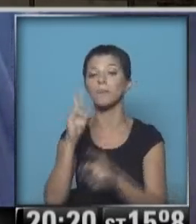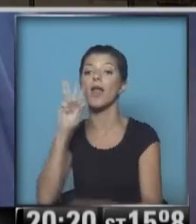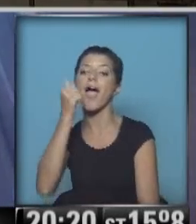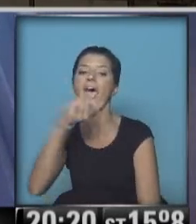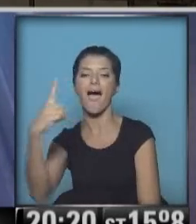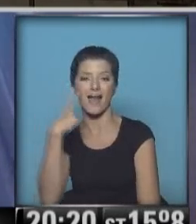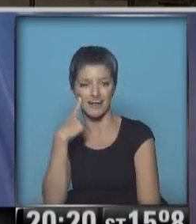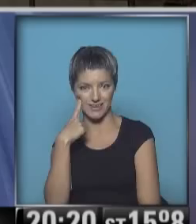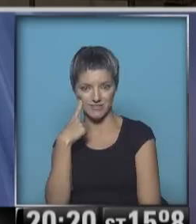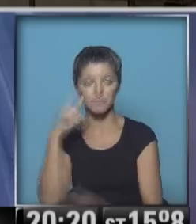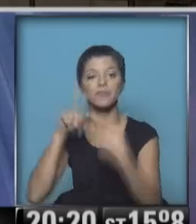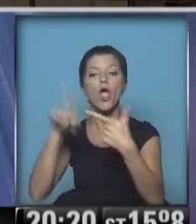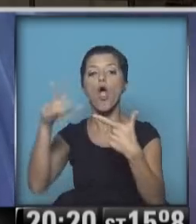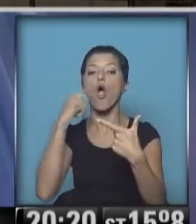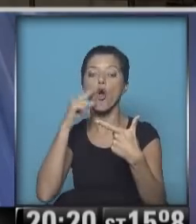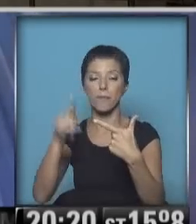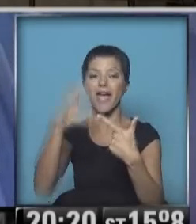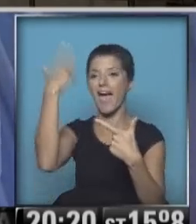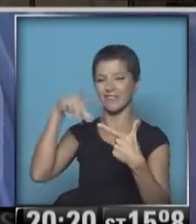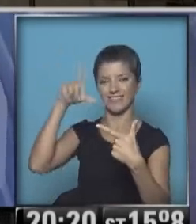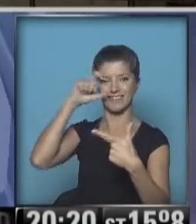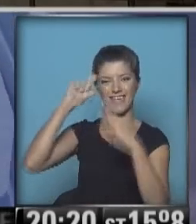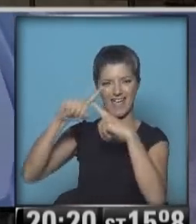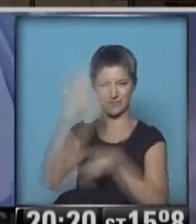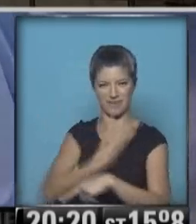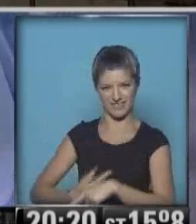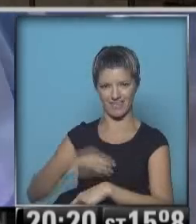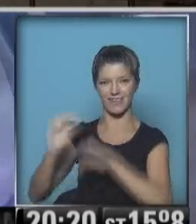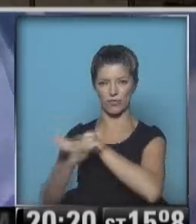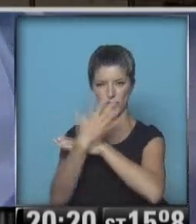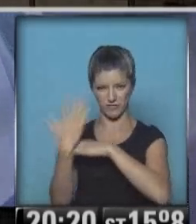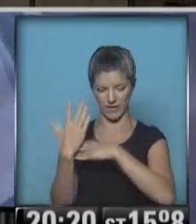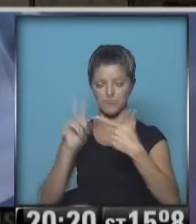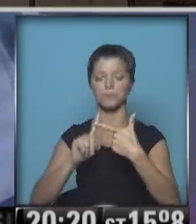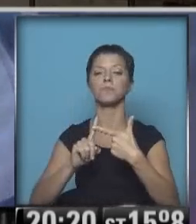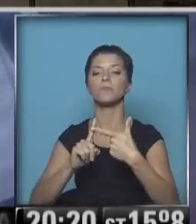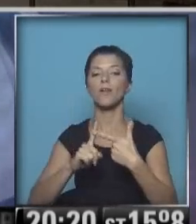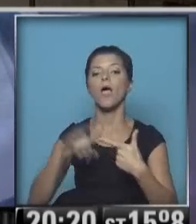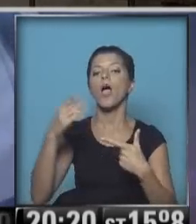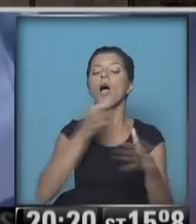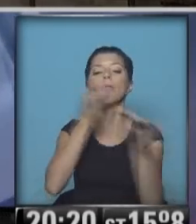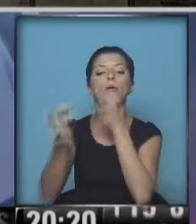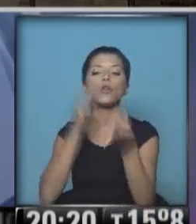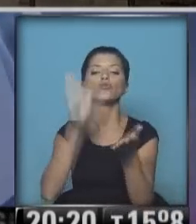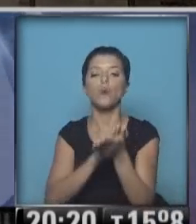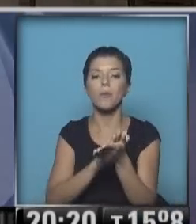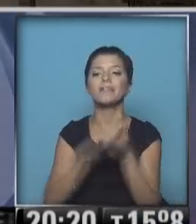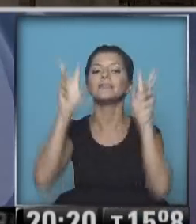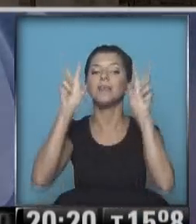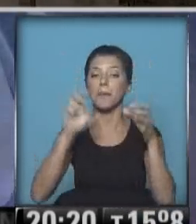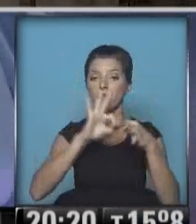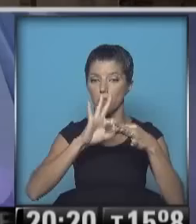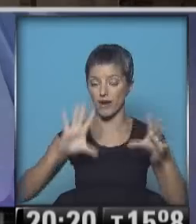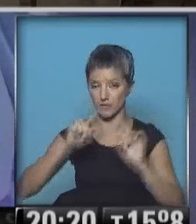Rodríguez quien estuvo al frente de unasur antes de Ernesto samper se habló mucho del tema de la Democracia efectivamente esto